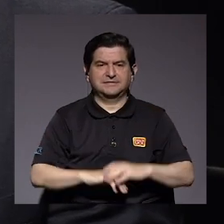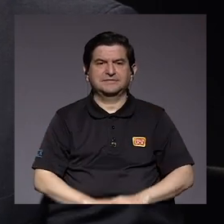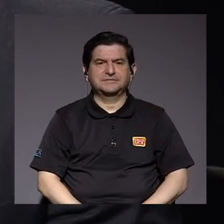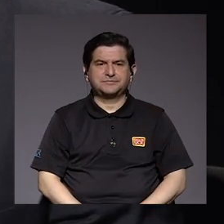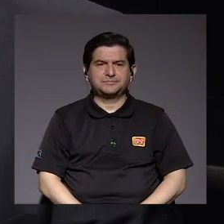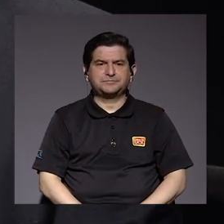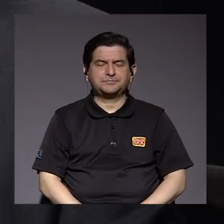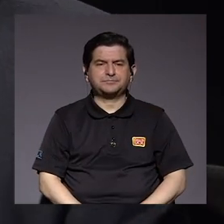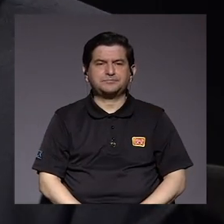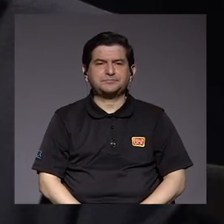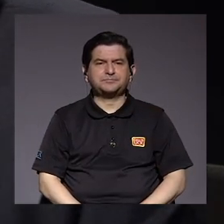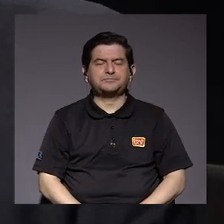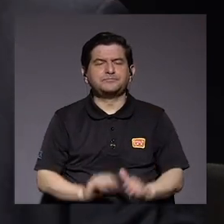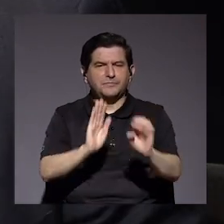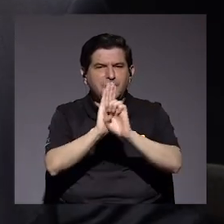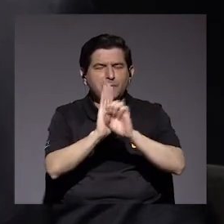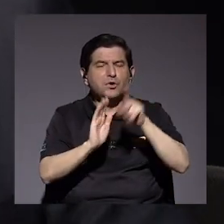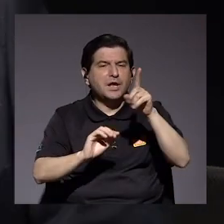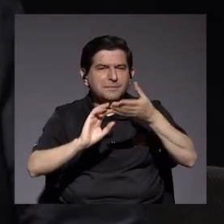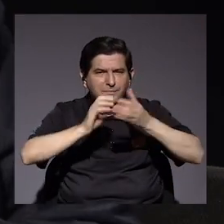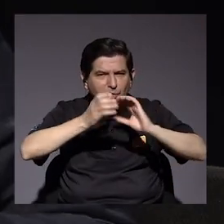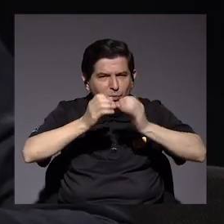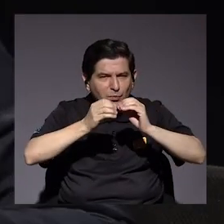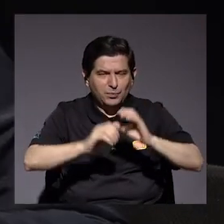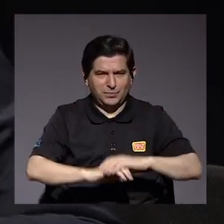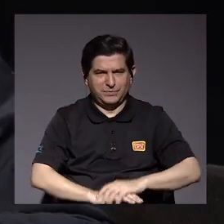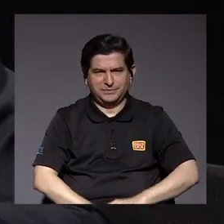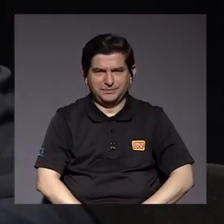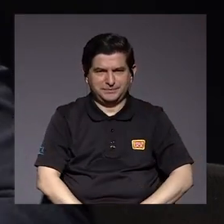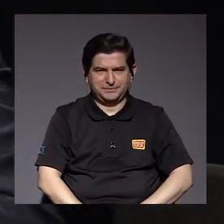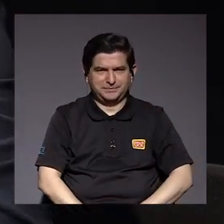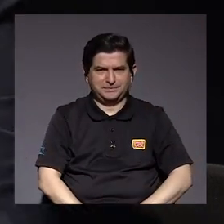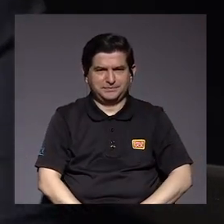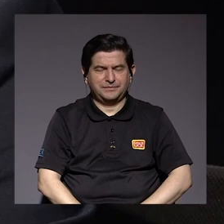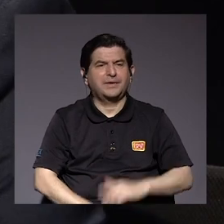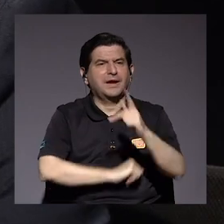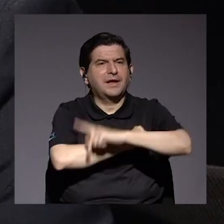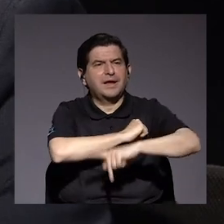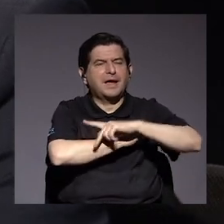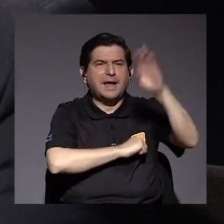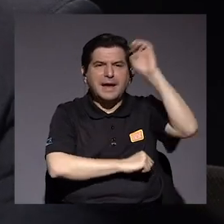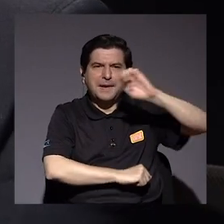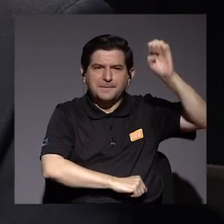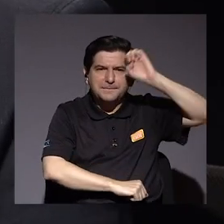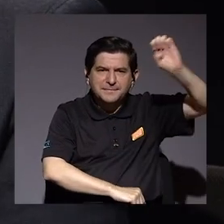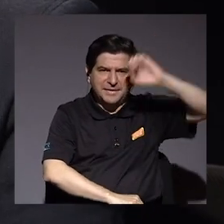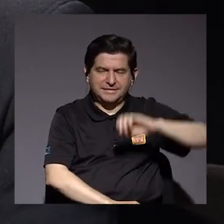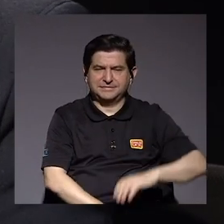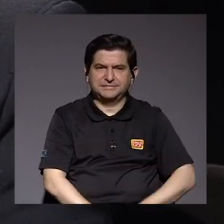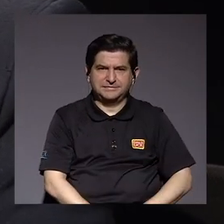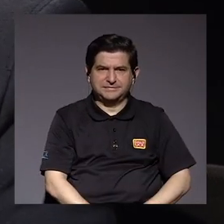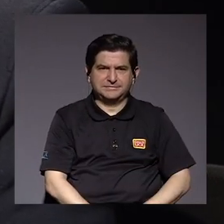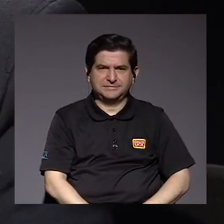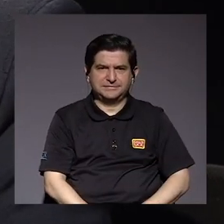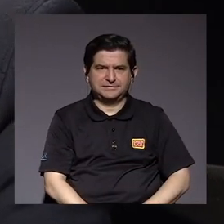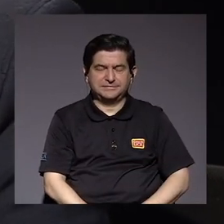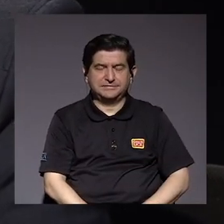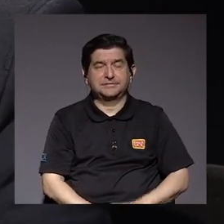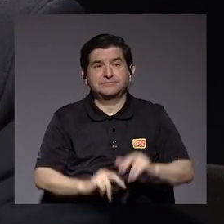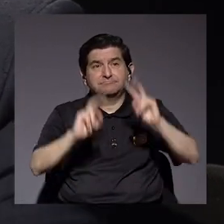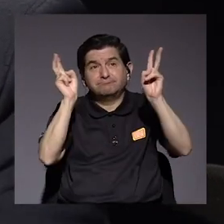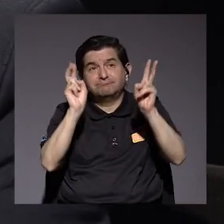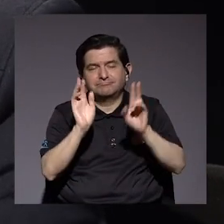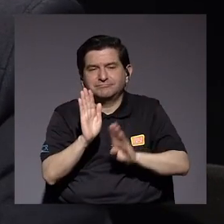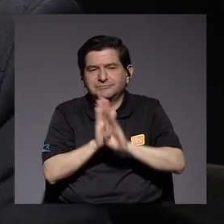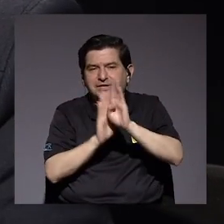algo le voy a traer por ejemplo un dato que en los países europeos por ejemplo en países de